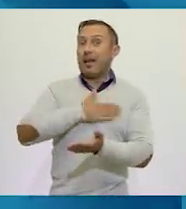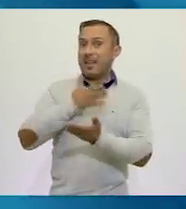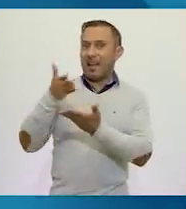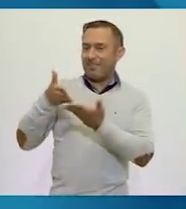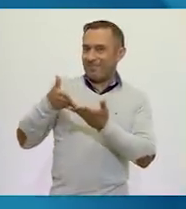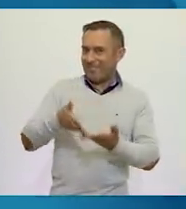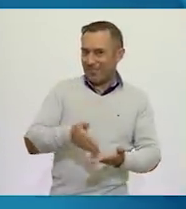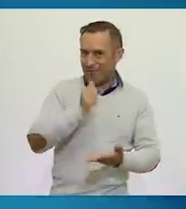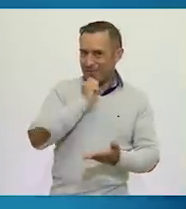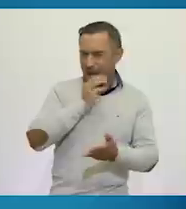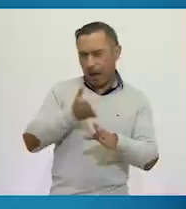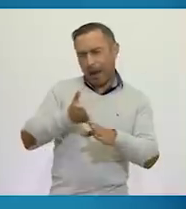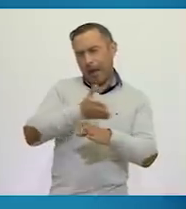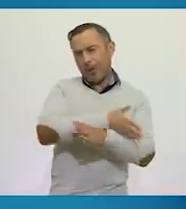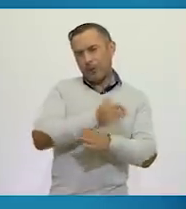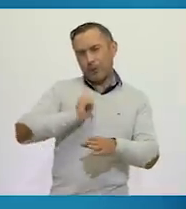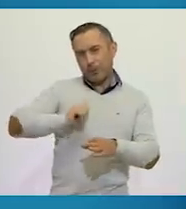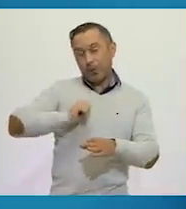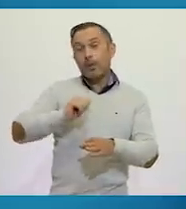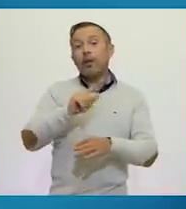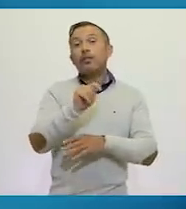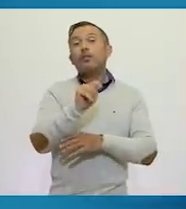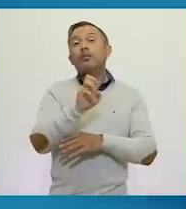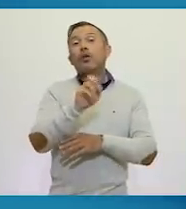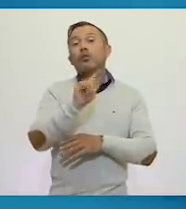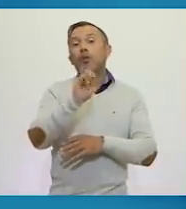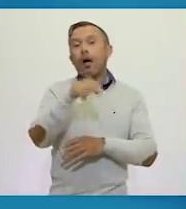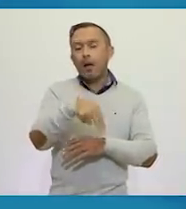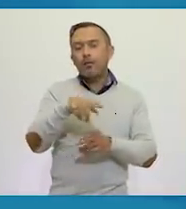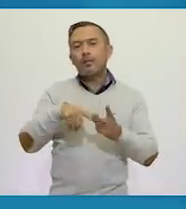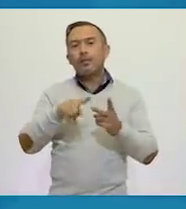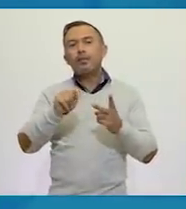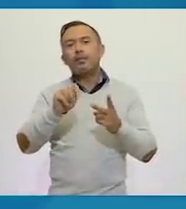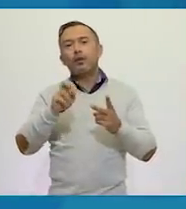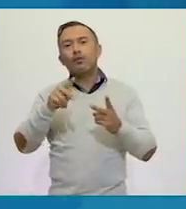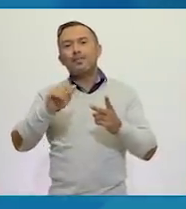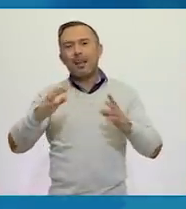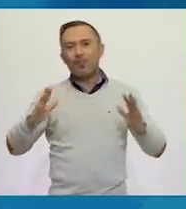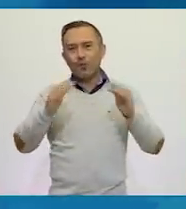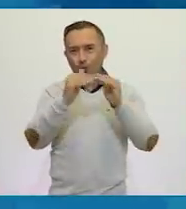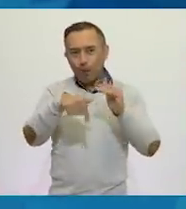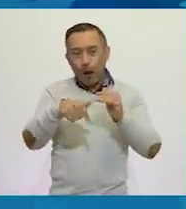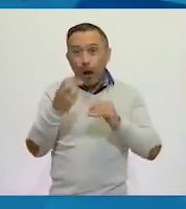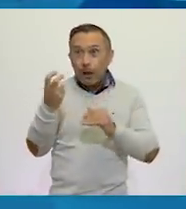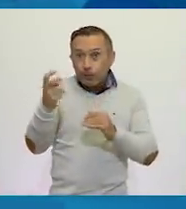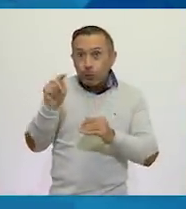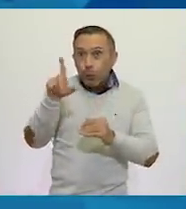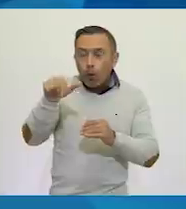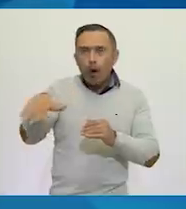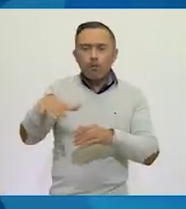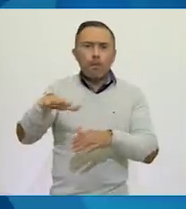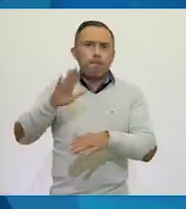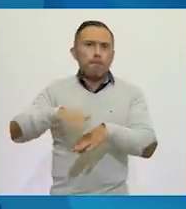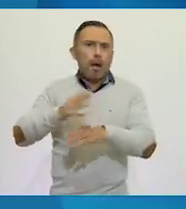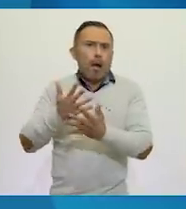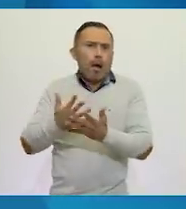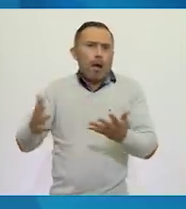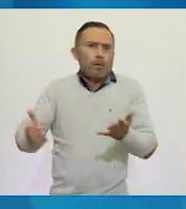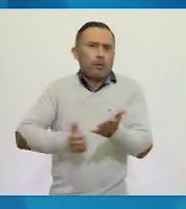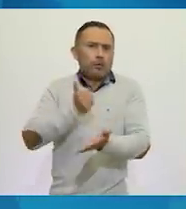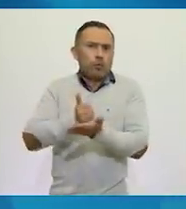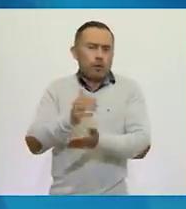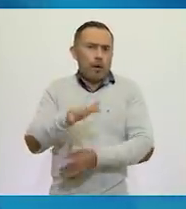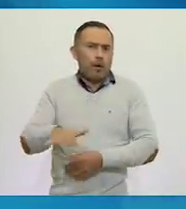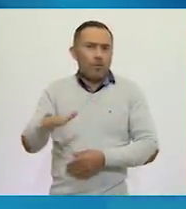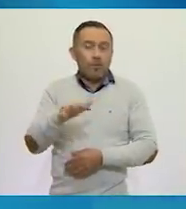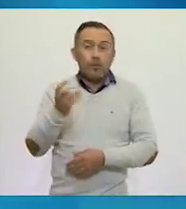a Teotihuacán y Tenochtitlan, pues fue uno de los más grandes centros urbanos del altiplano central de Mesoamérica. La ciudad